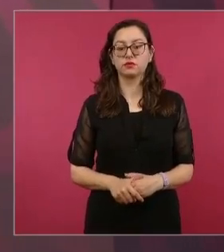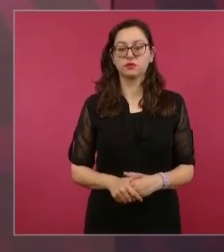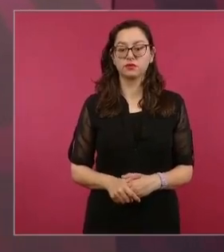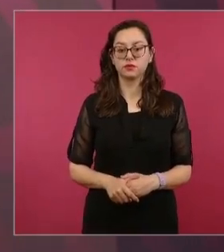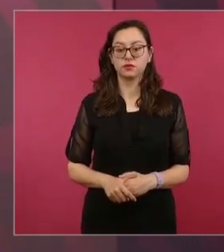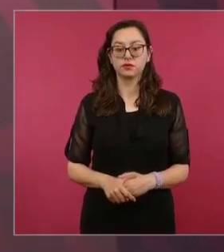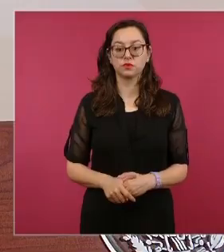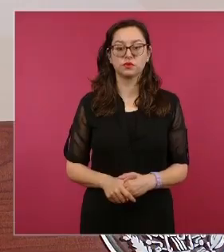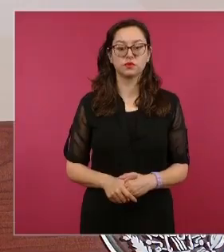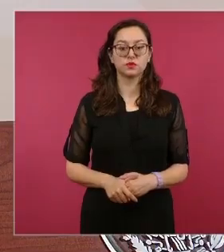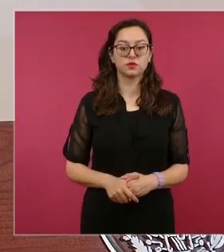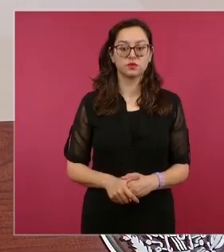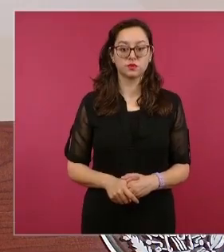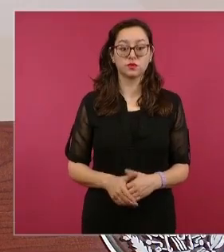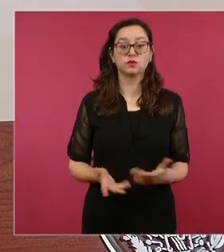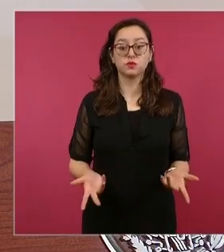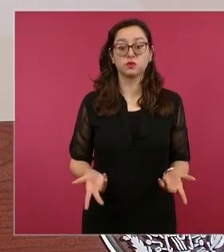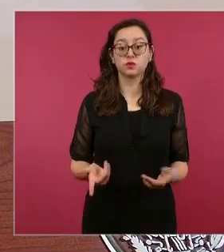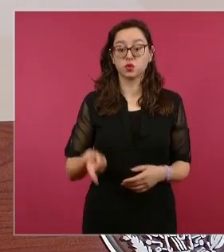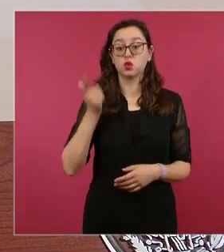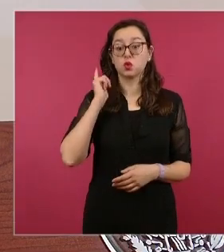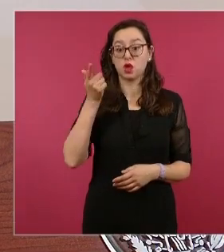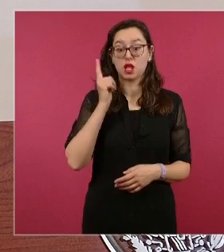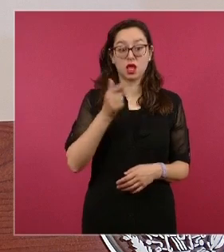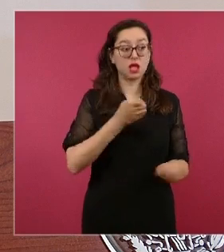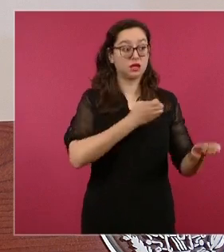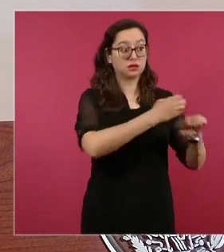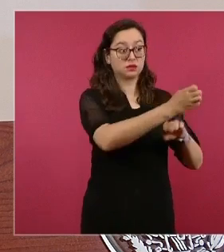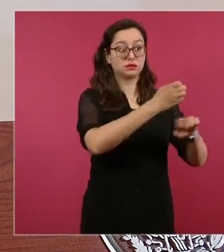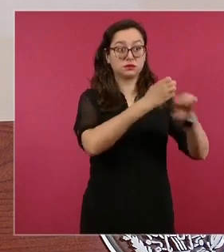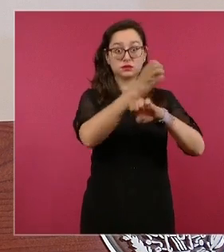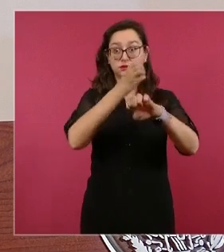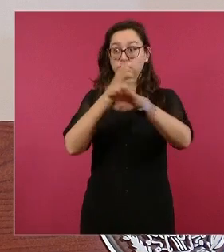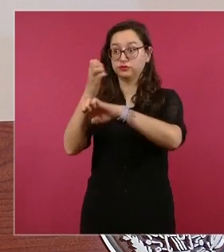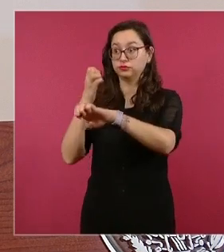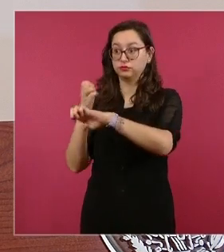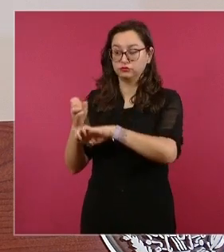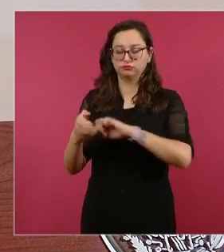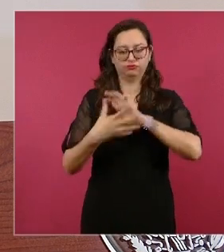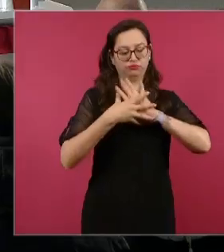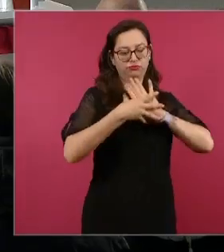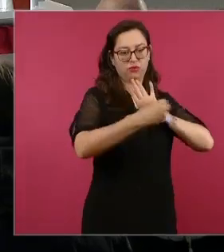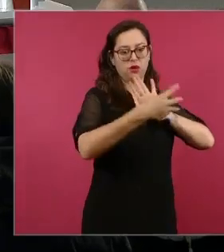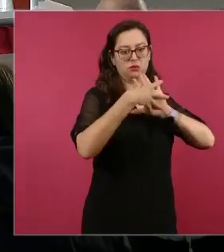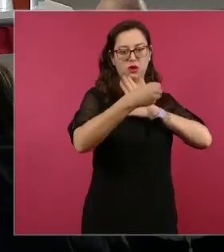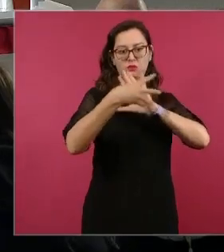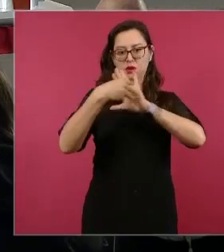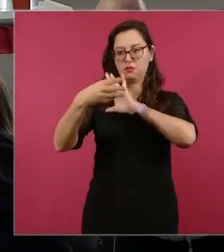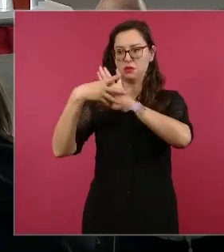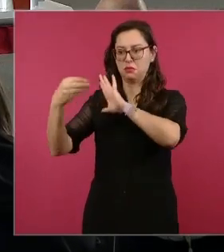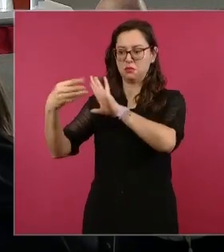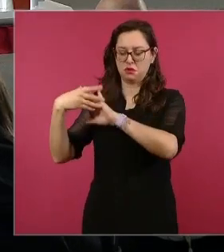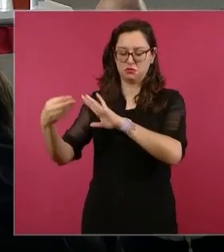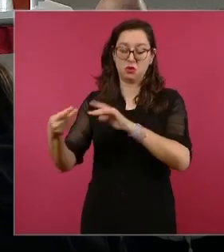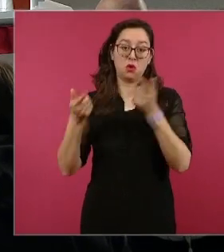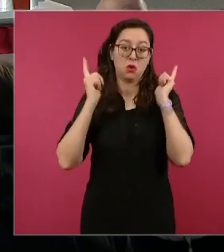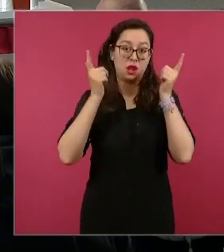retome en todos los estados, porque ayudaría mucho.